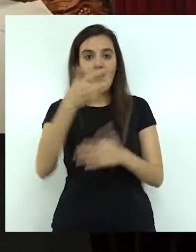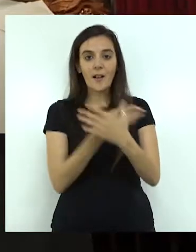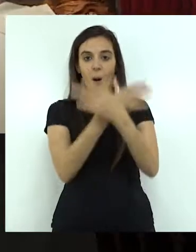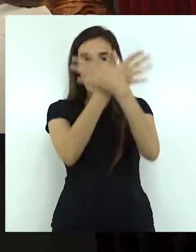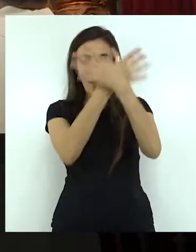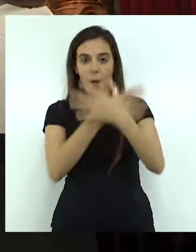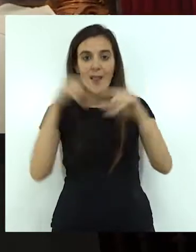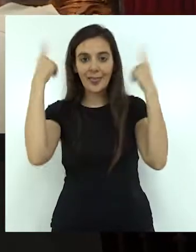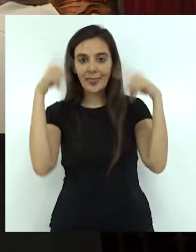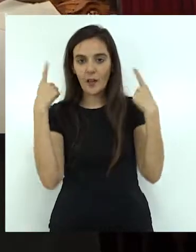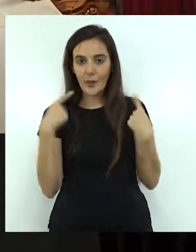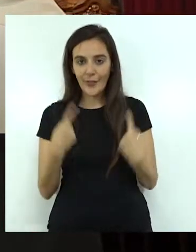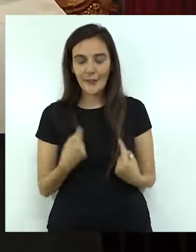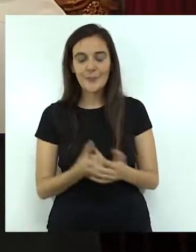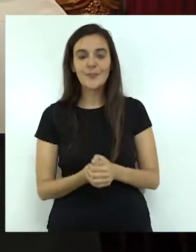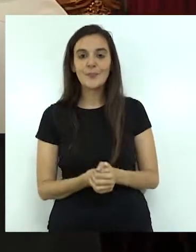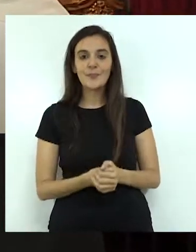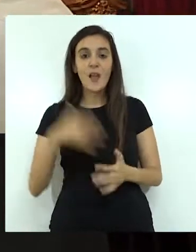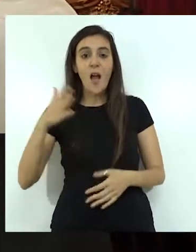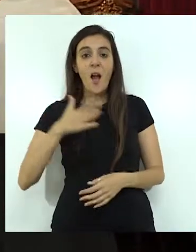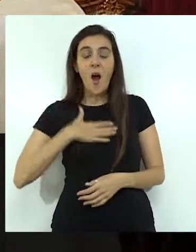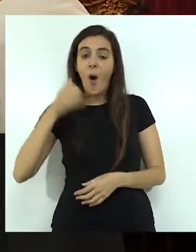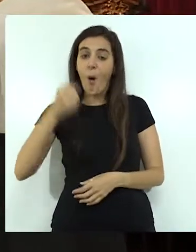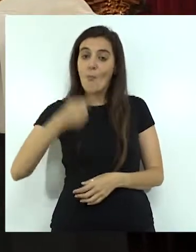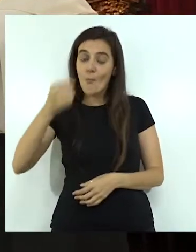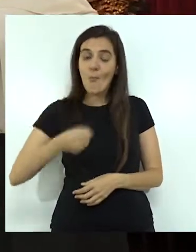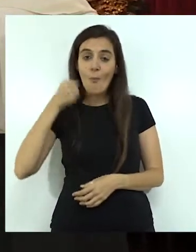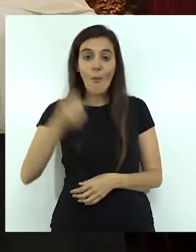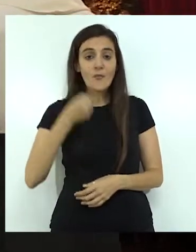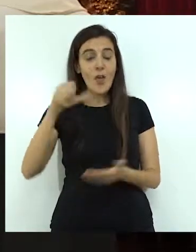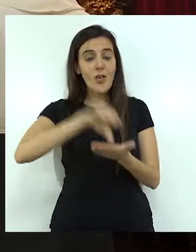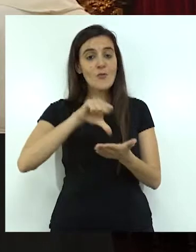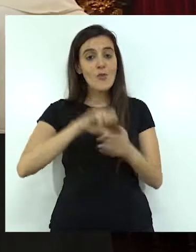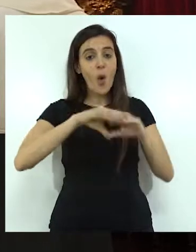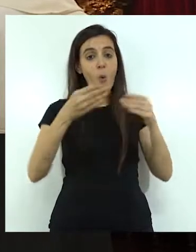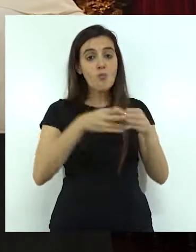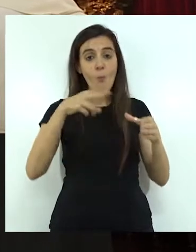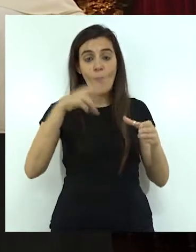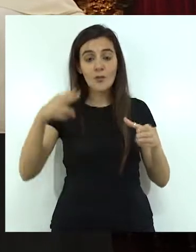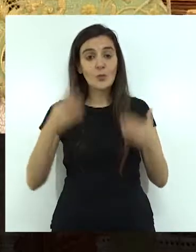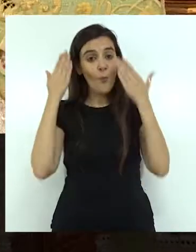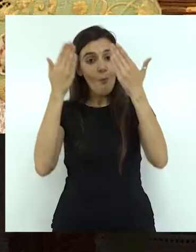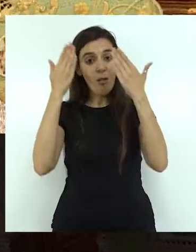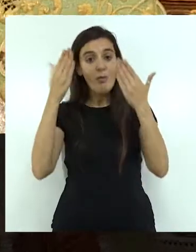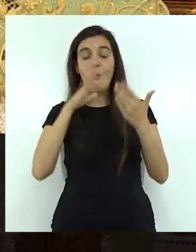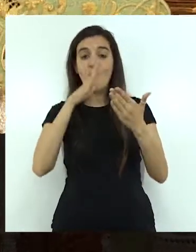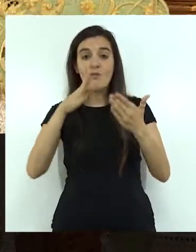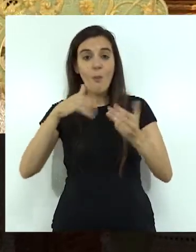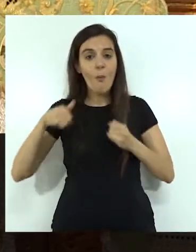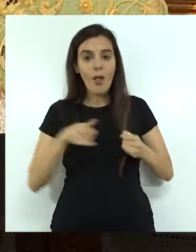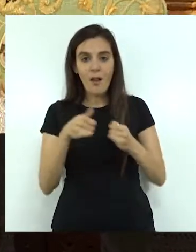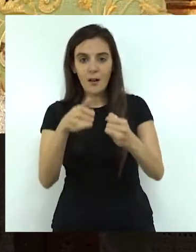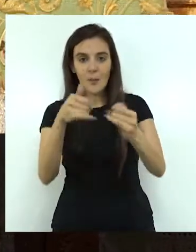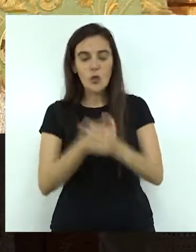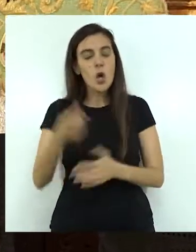ante la patrona de la ciudad los miembros de la hermandad han solicitado su bendición para efectuar el camino no podemos empezar